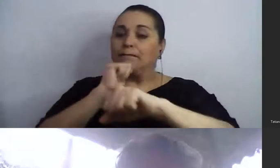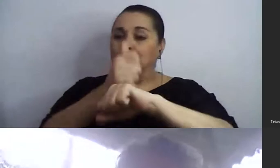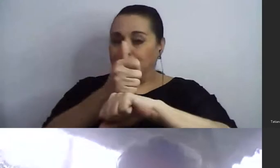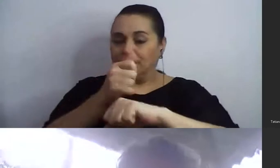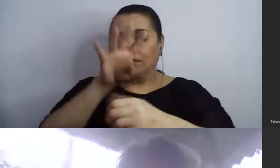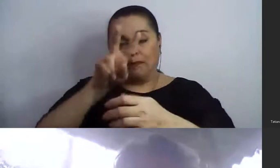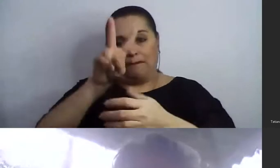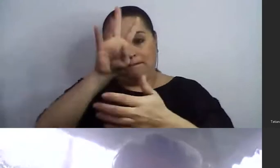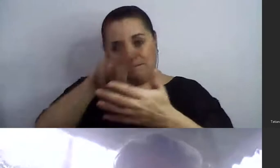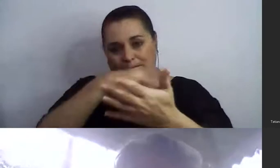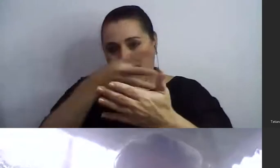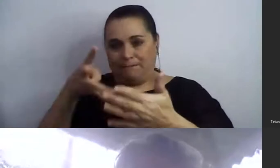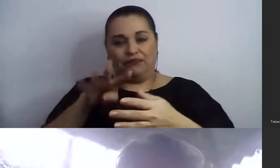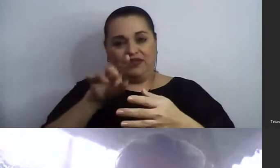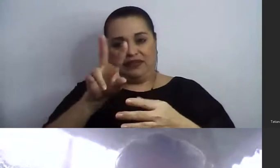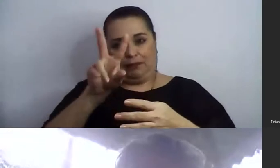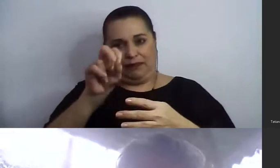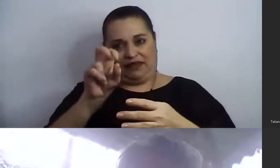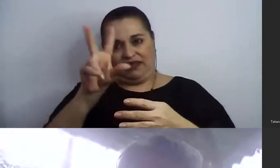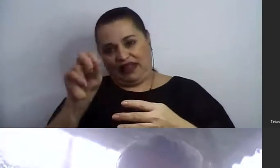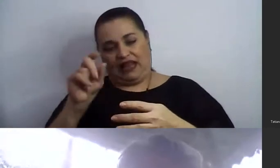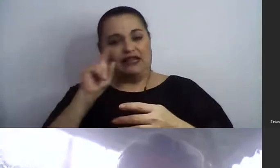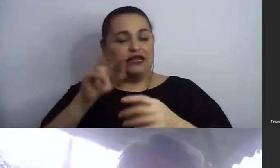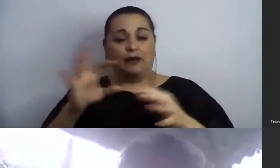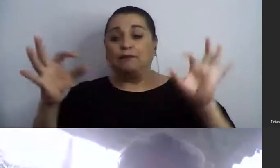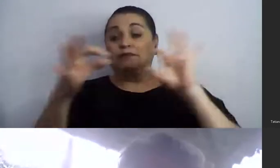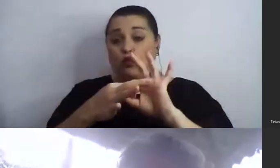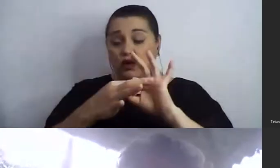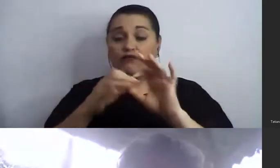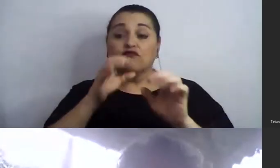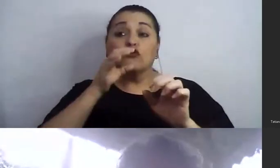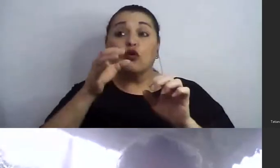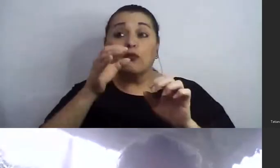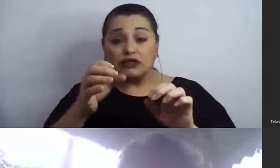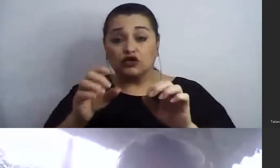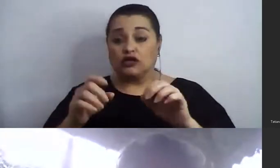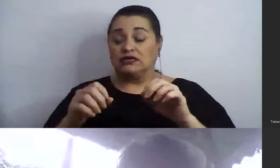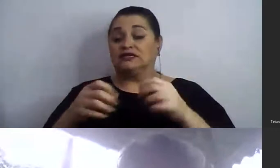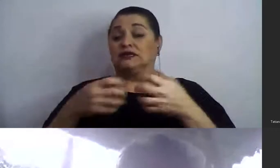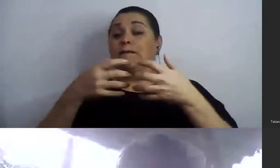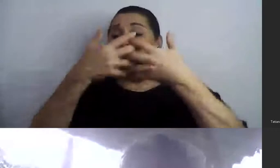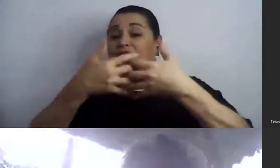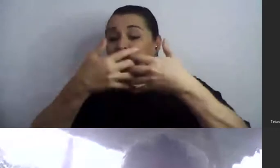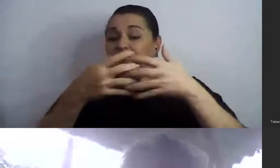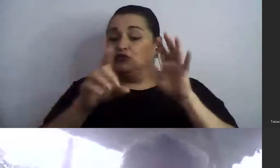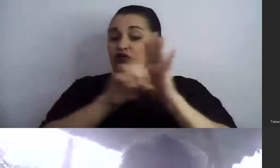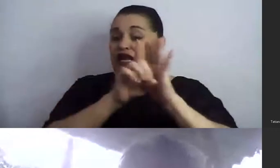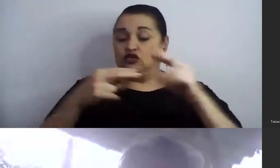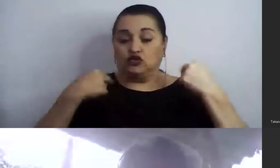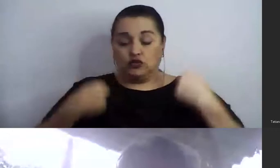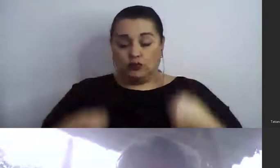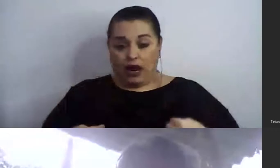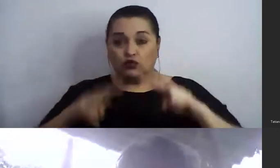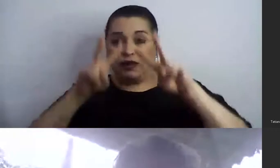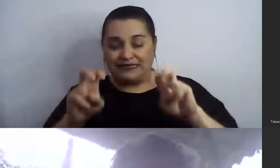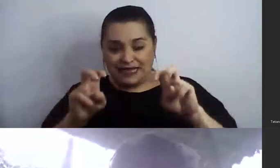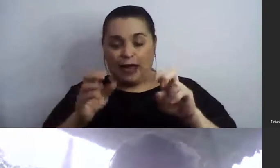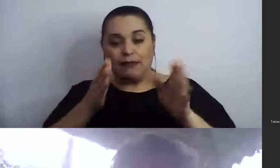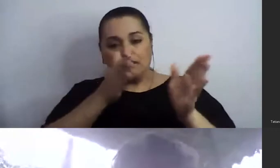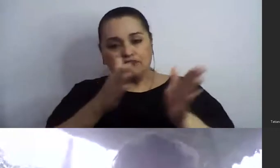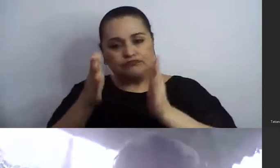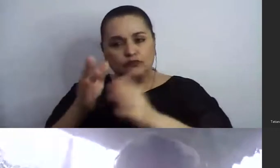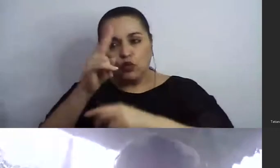2030 vincular las recomendaciones de los mecanismos de derechos humanos incluido el examen periódico universal en